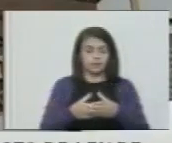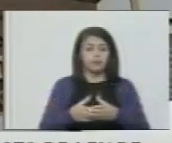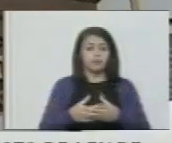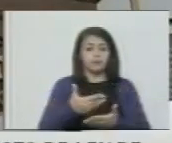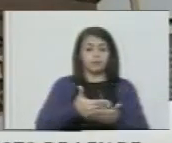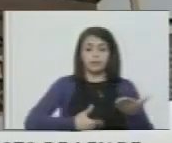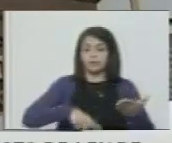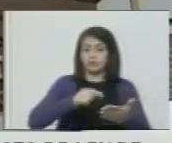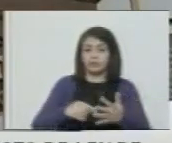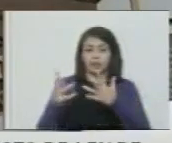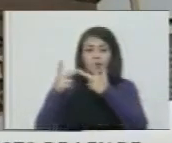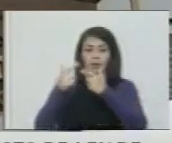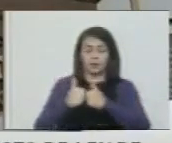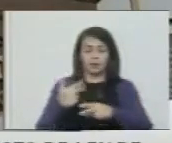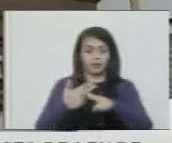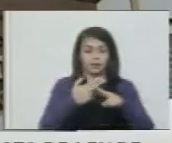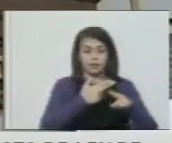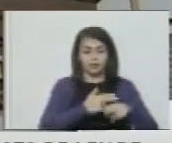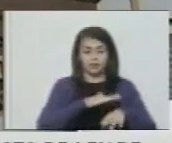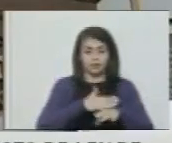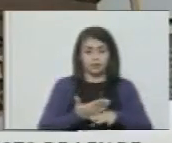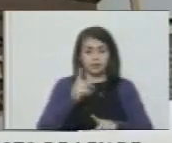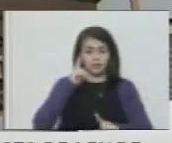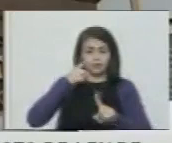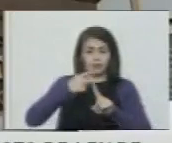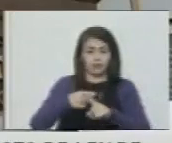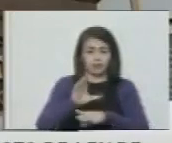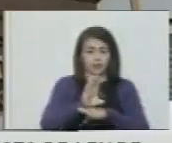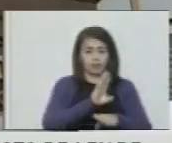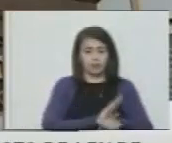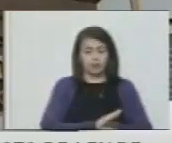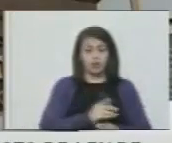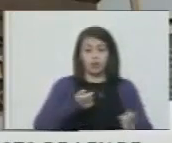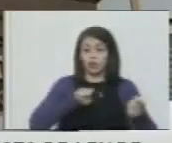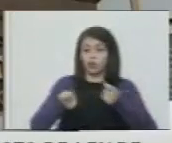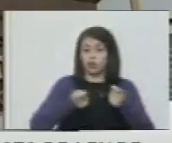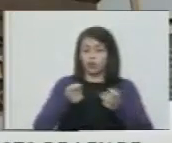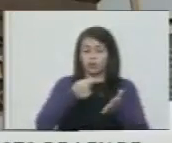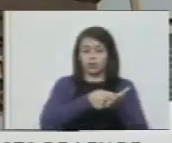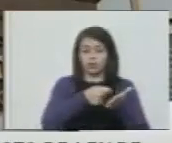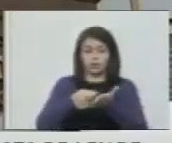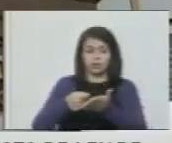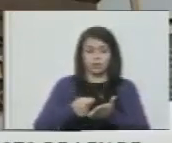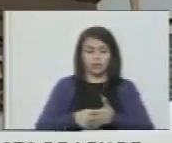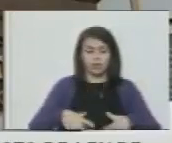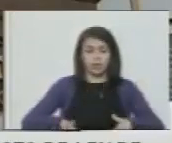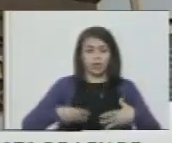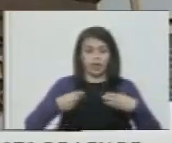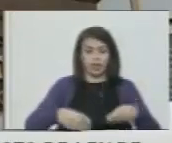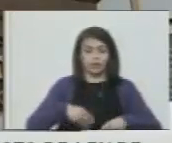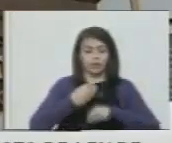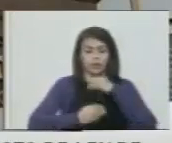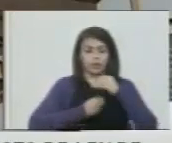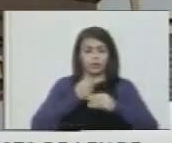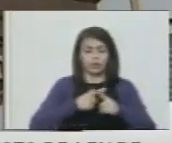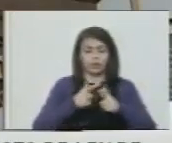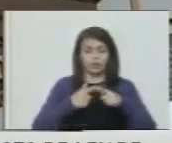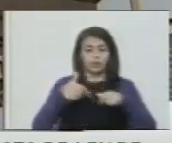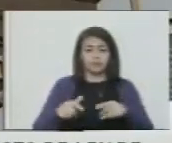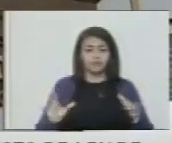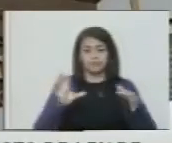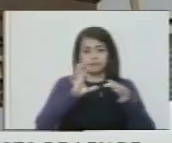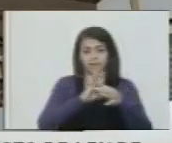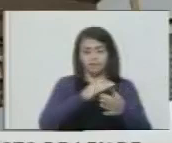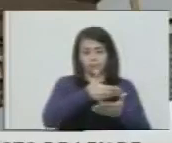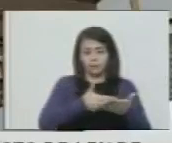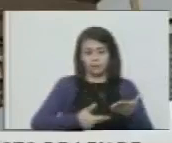el contratante y la administradora de riesgo, a los fines de amparar con control de costos los gastos incurridos por los